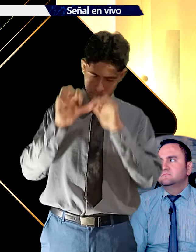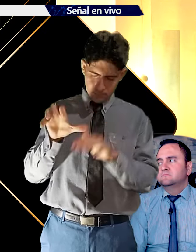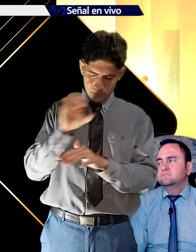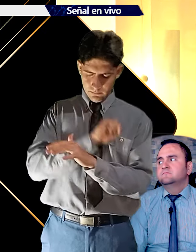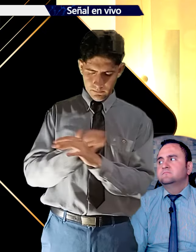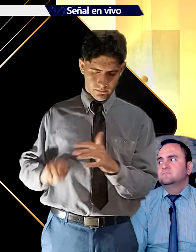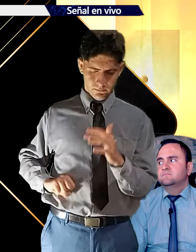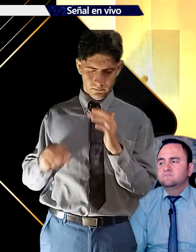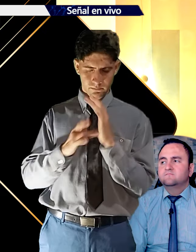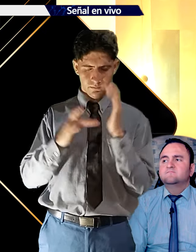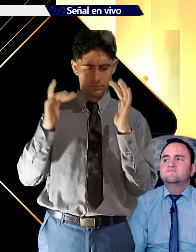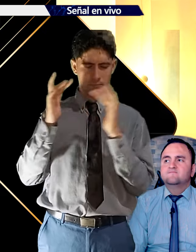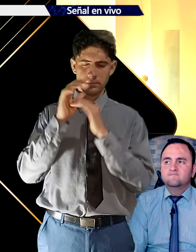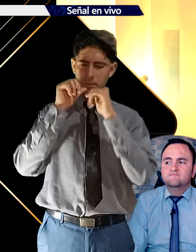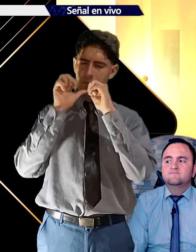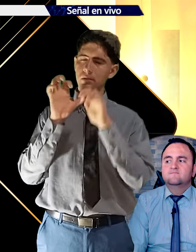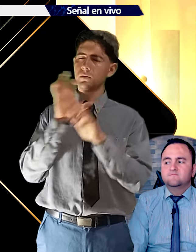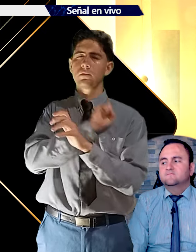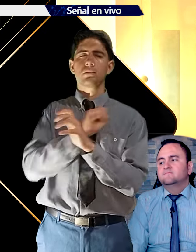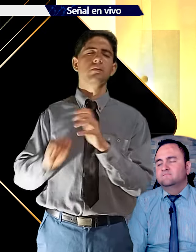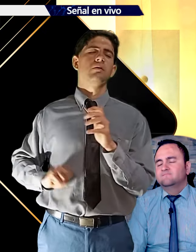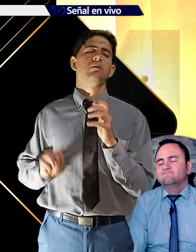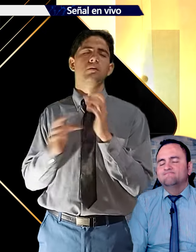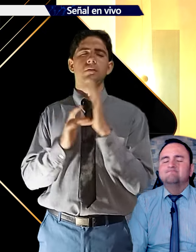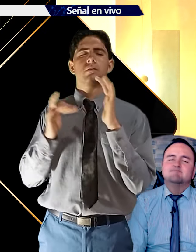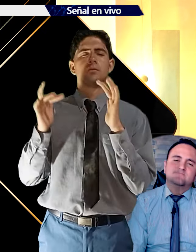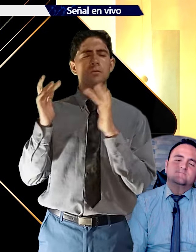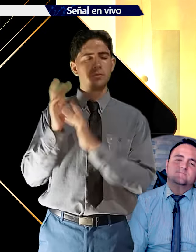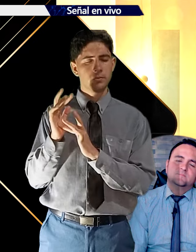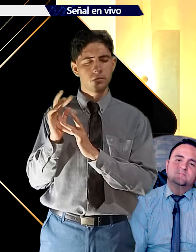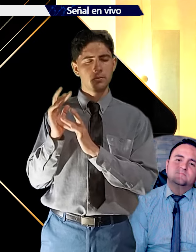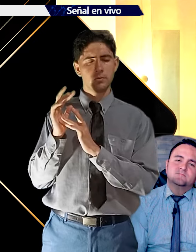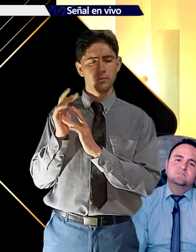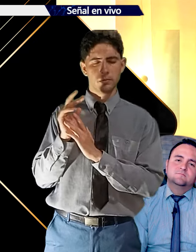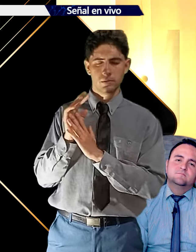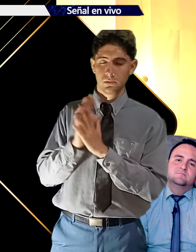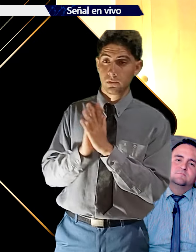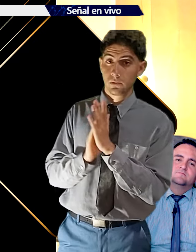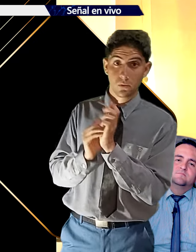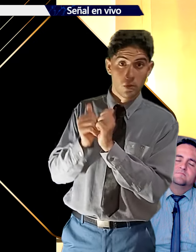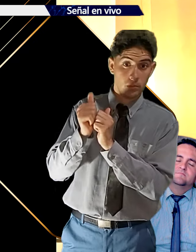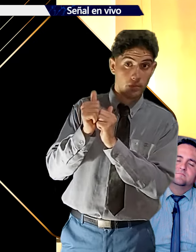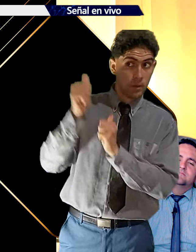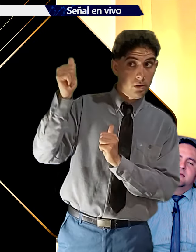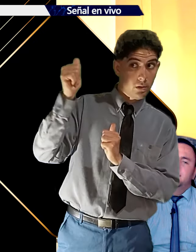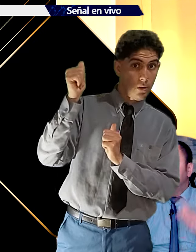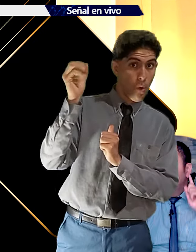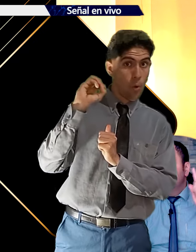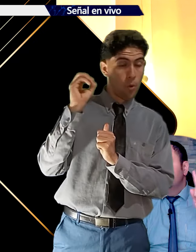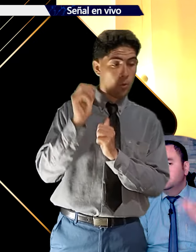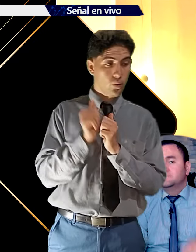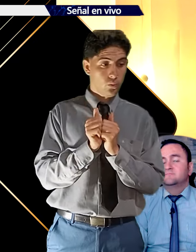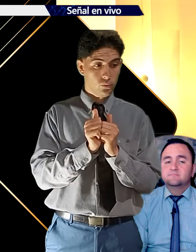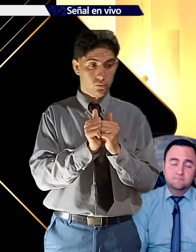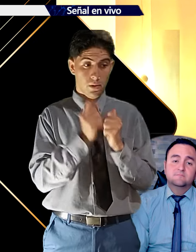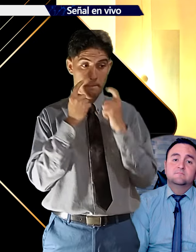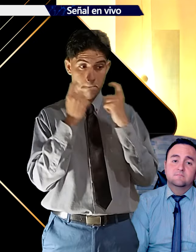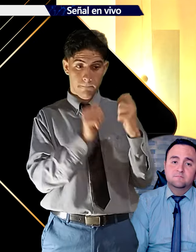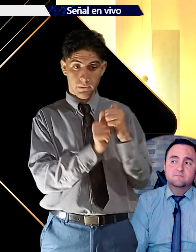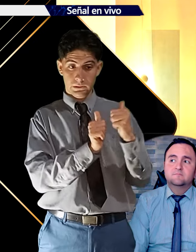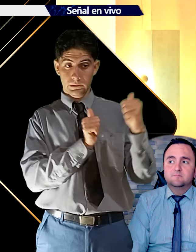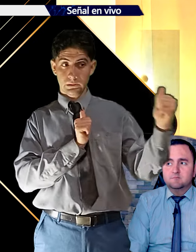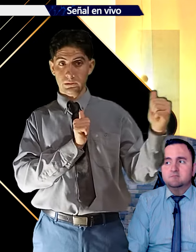hijos. Bendito sea el Señor, bendito sea el Señor, bendito sea el Señor. O